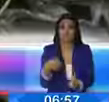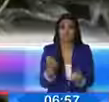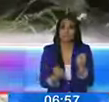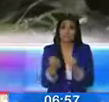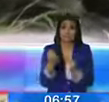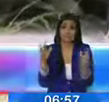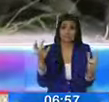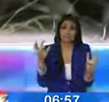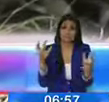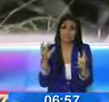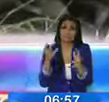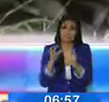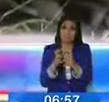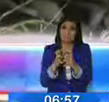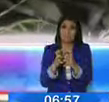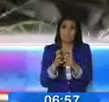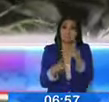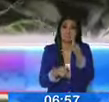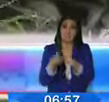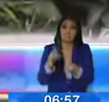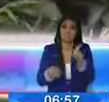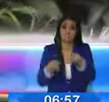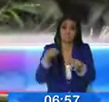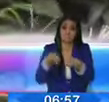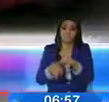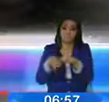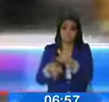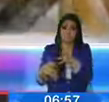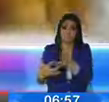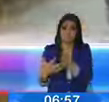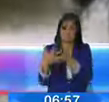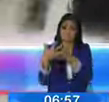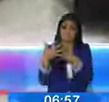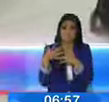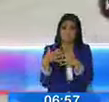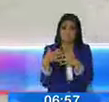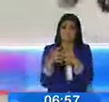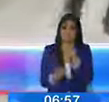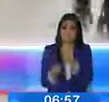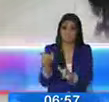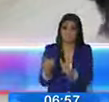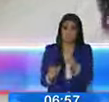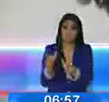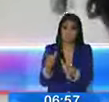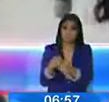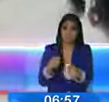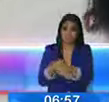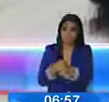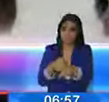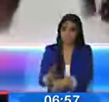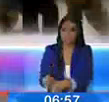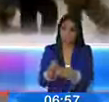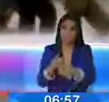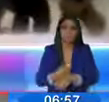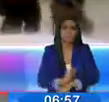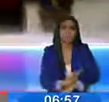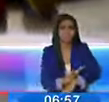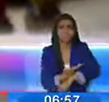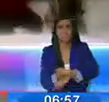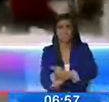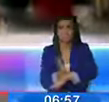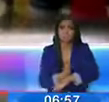puñado de fierros muchos quedaron atrapados entre las latas el rescate de los afectados demoró hasta el siguiente día